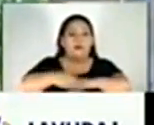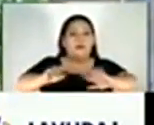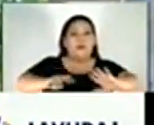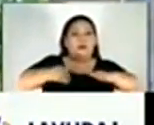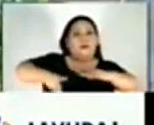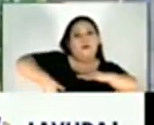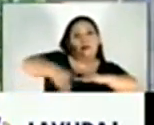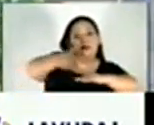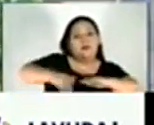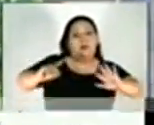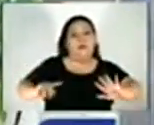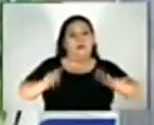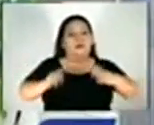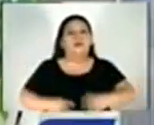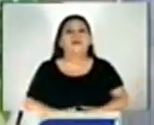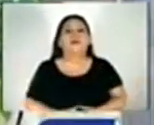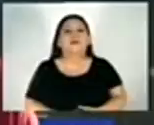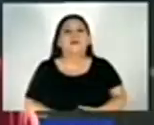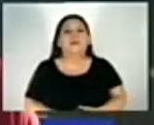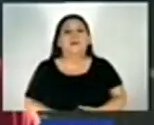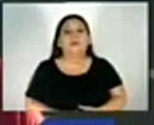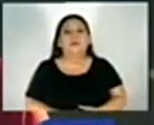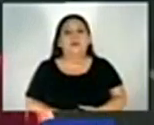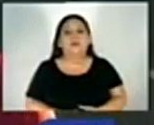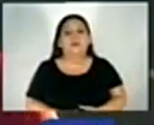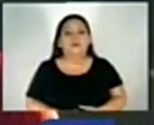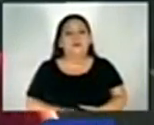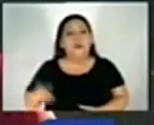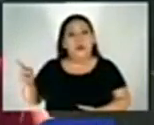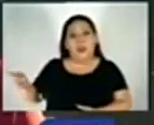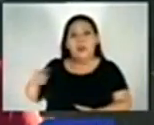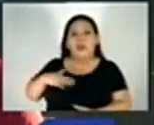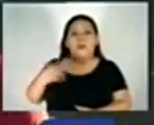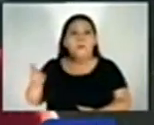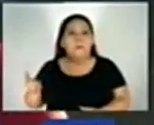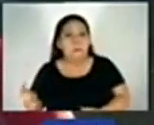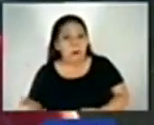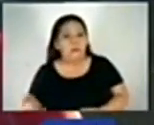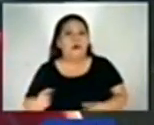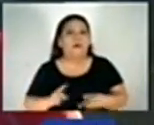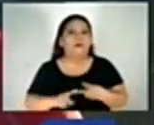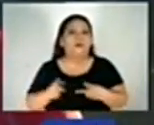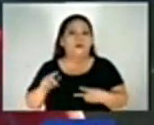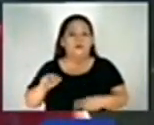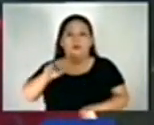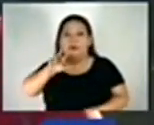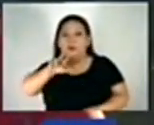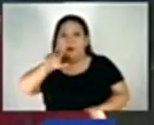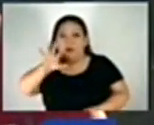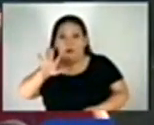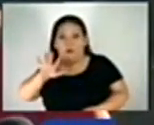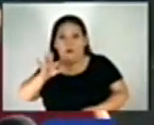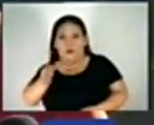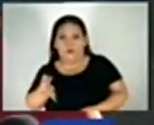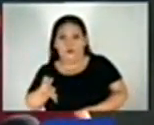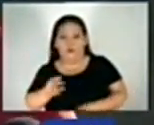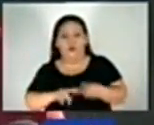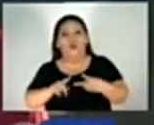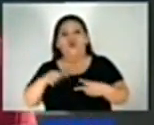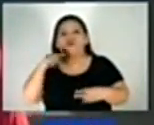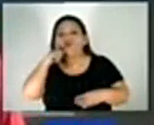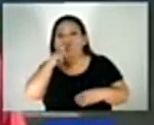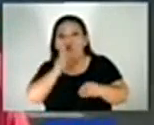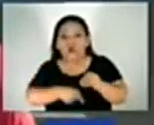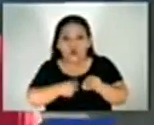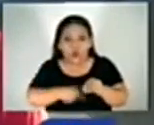avenida sur y la sexta calle oriente. Ahí está lo que es la papa, la sostiene ahorita a 35 y el tomate